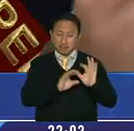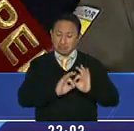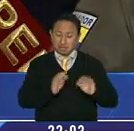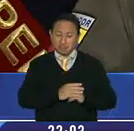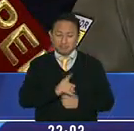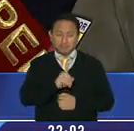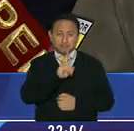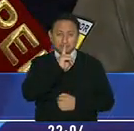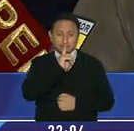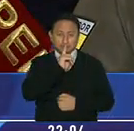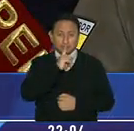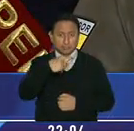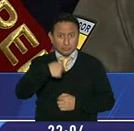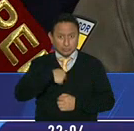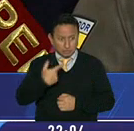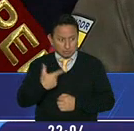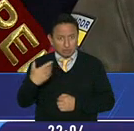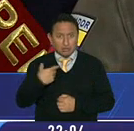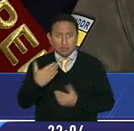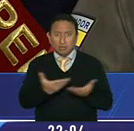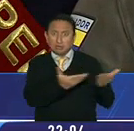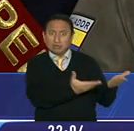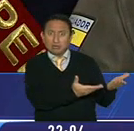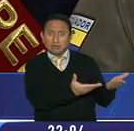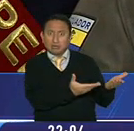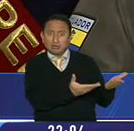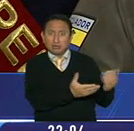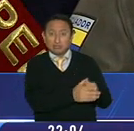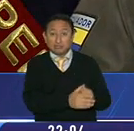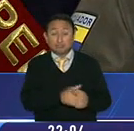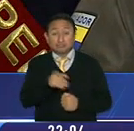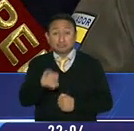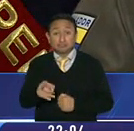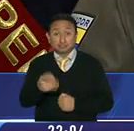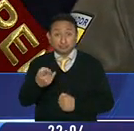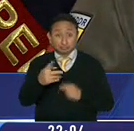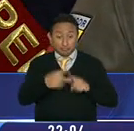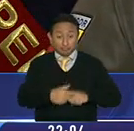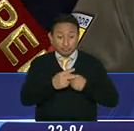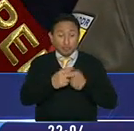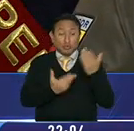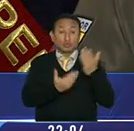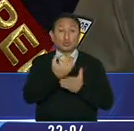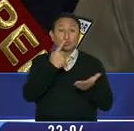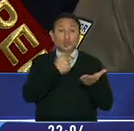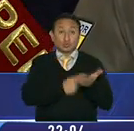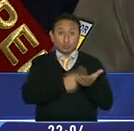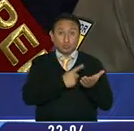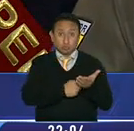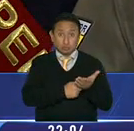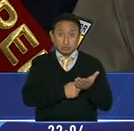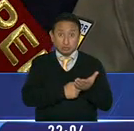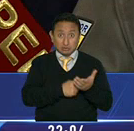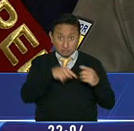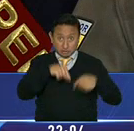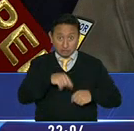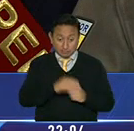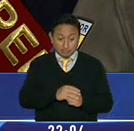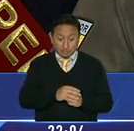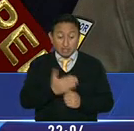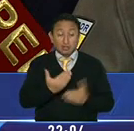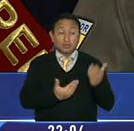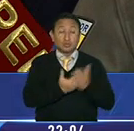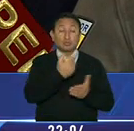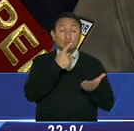General y ellos desarrollan inmediatamente una nueva audiencia. En esta nueva audiencia se emite la orden